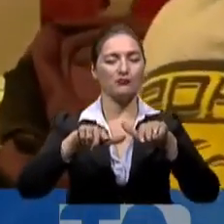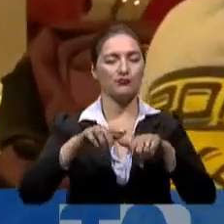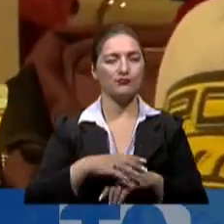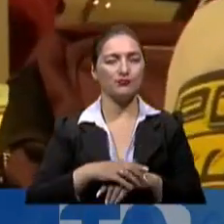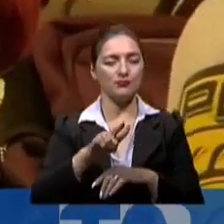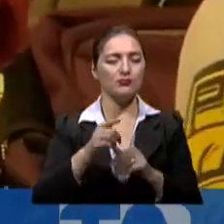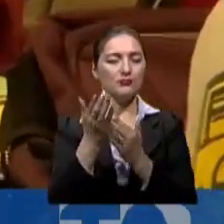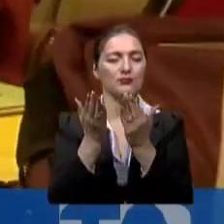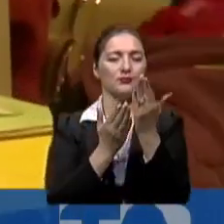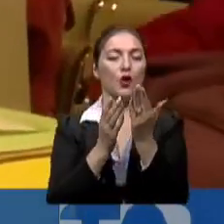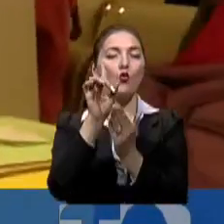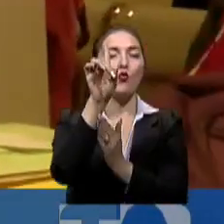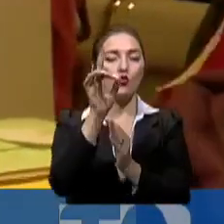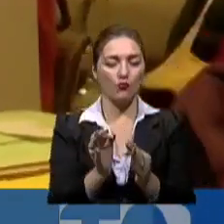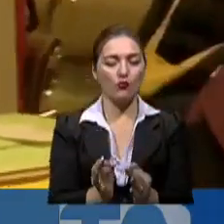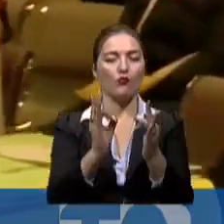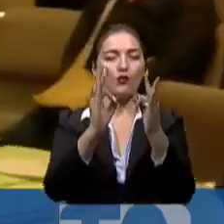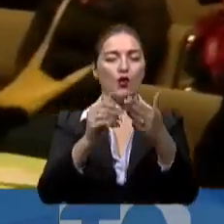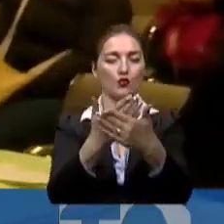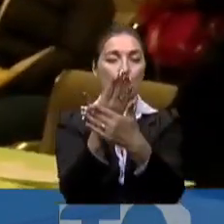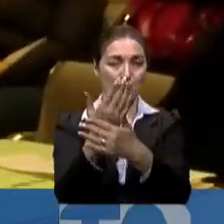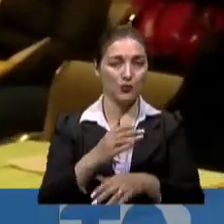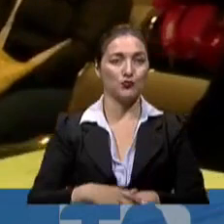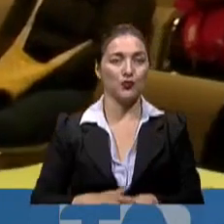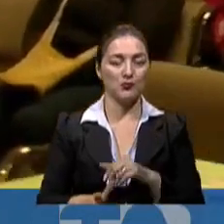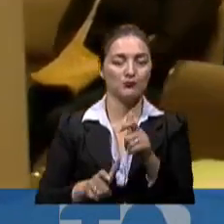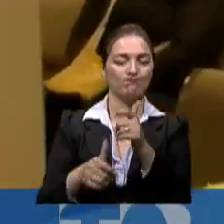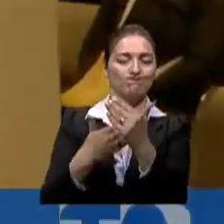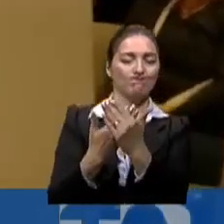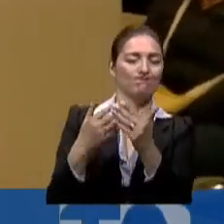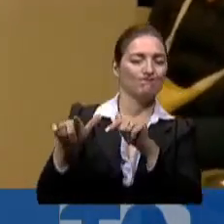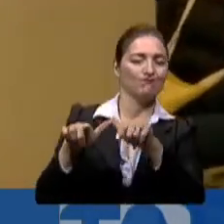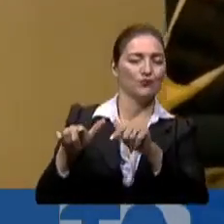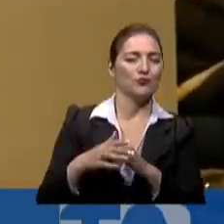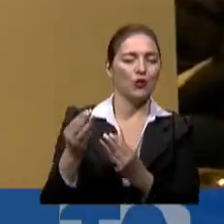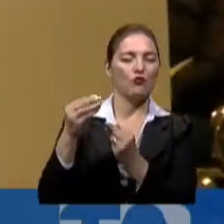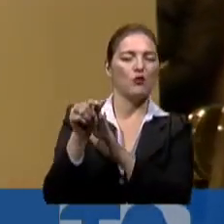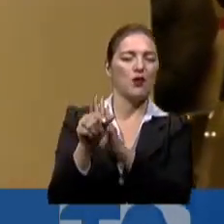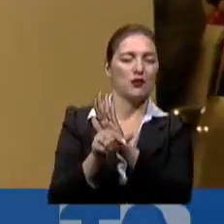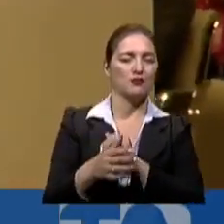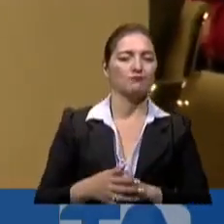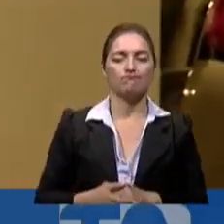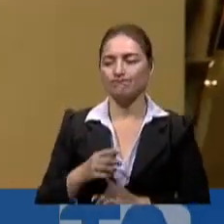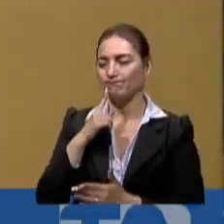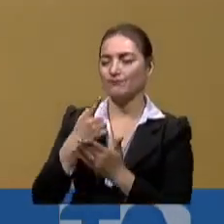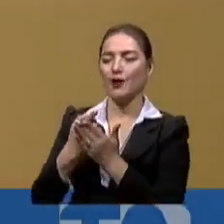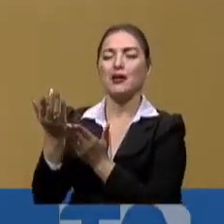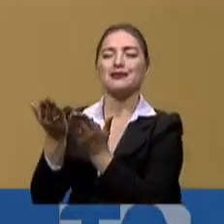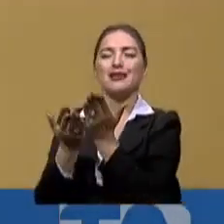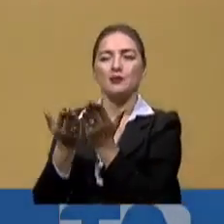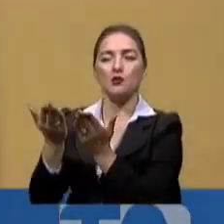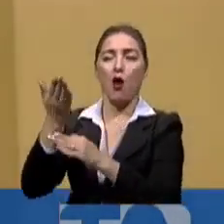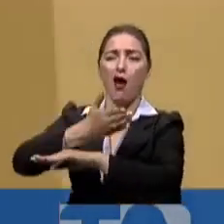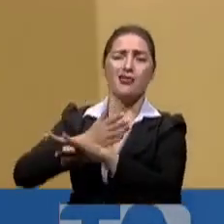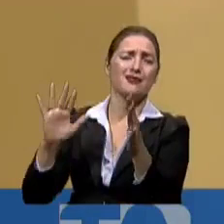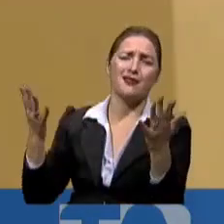ofrecen a partir del 1 de febrero Son nuevos no nuevos para la ciudad nuevos en este punto danos un poco de detalle así es este es un servicio que no